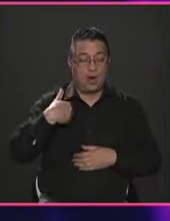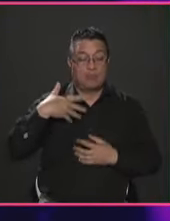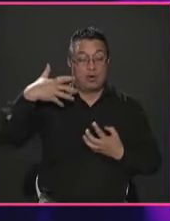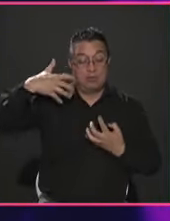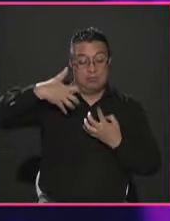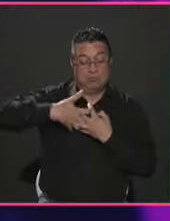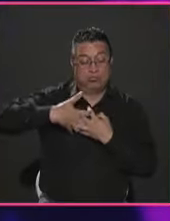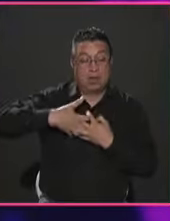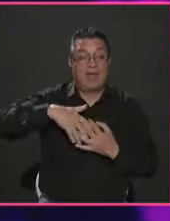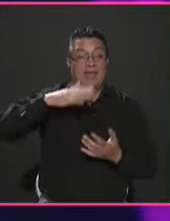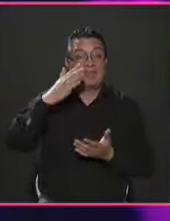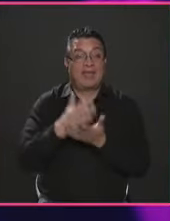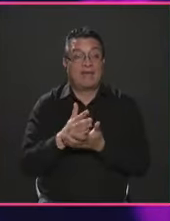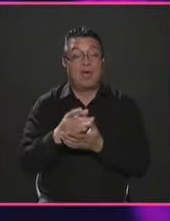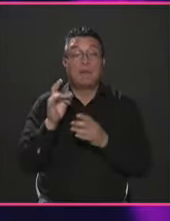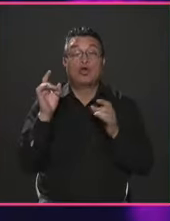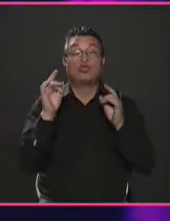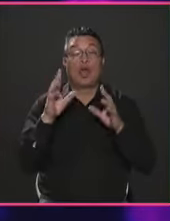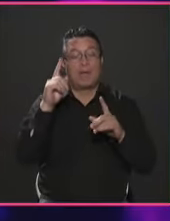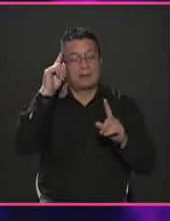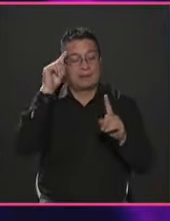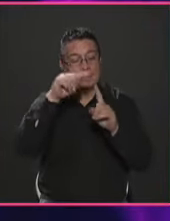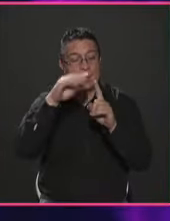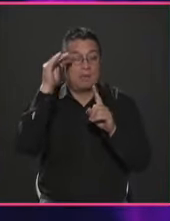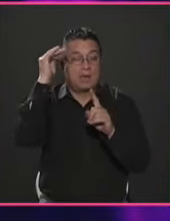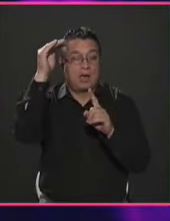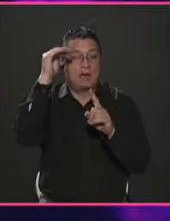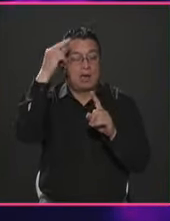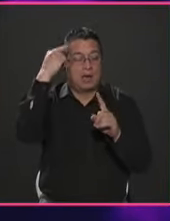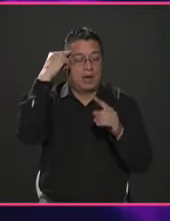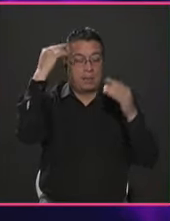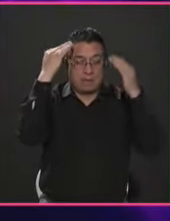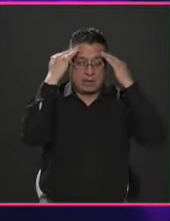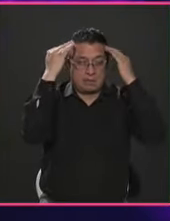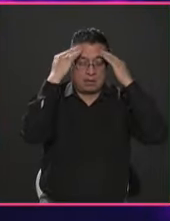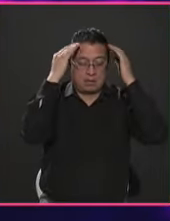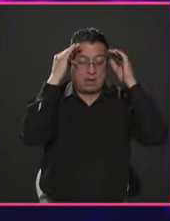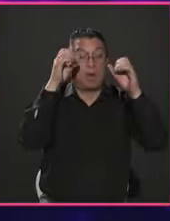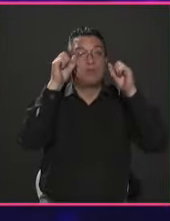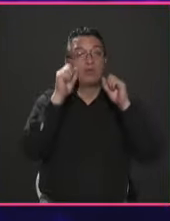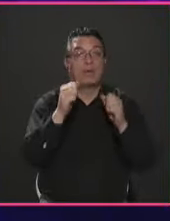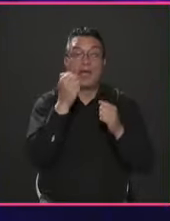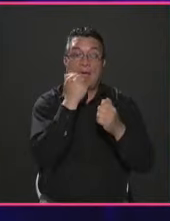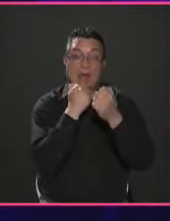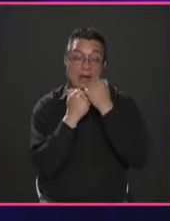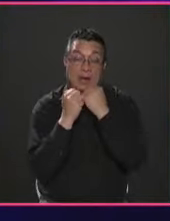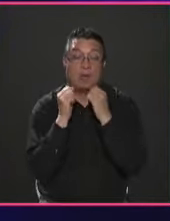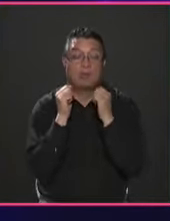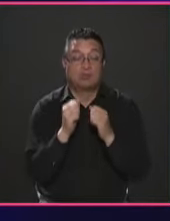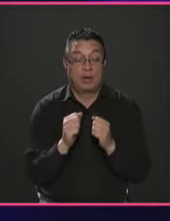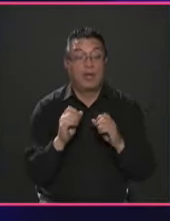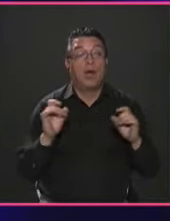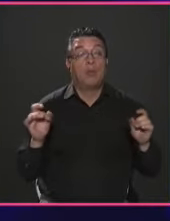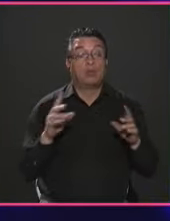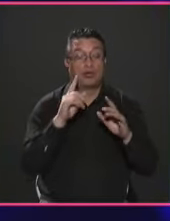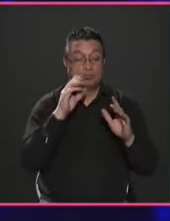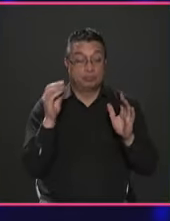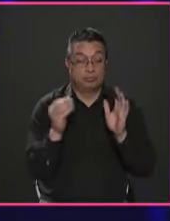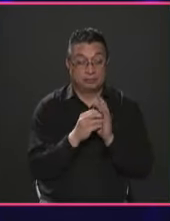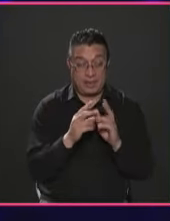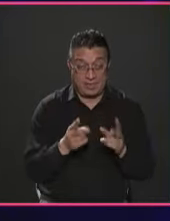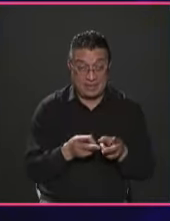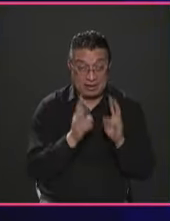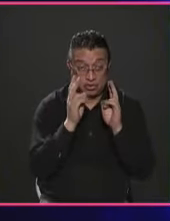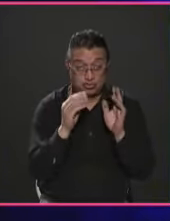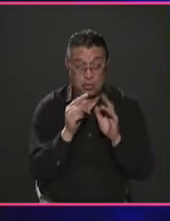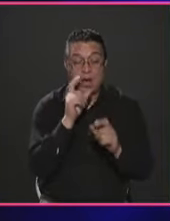cuerpo pero si simplemente le damos prioridad a pensar sobre la mente podemos equivocarnos Y si establecemos derechos sobre esto vamos